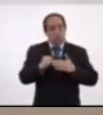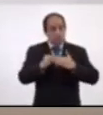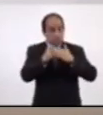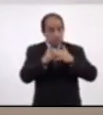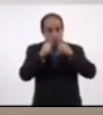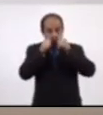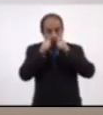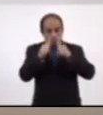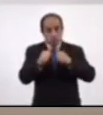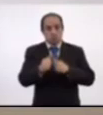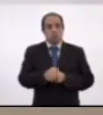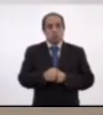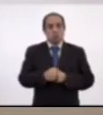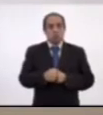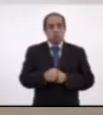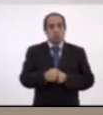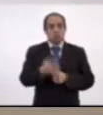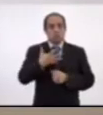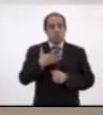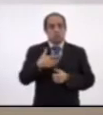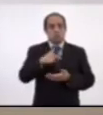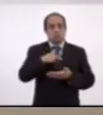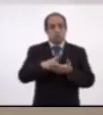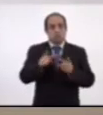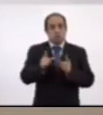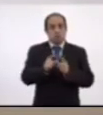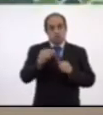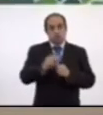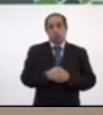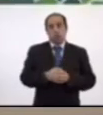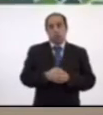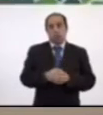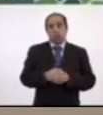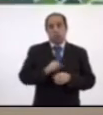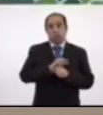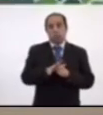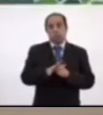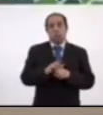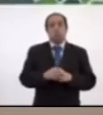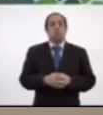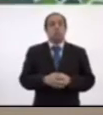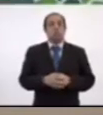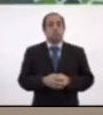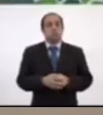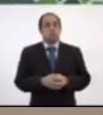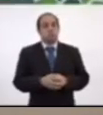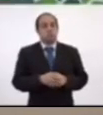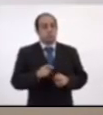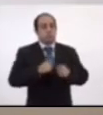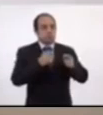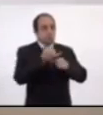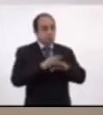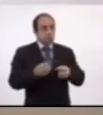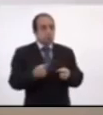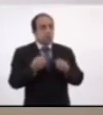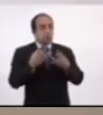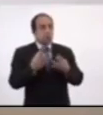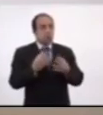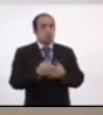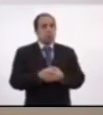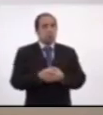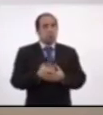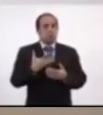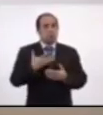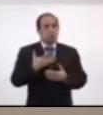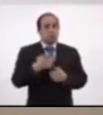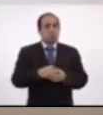la atención que se dio en la unidad temporal COVID-19. Ahora sí, si quieren, les paso el dato global de cuánto queda la